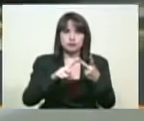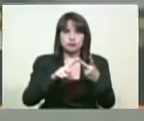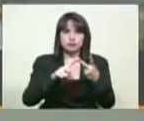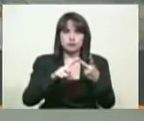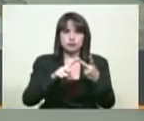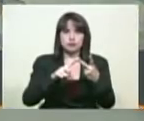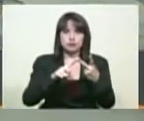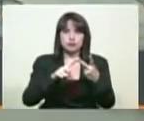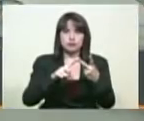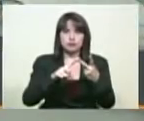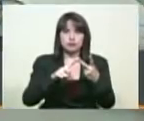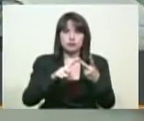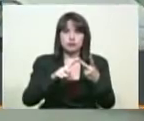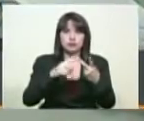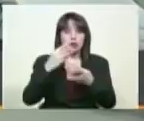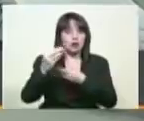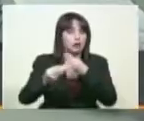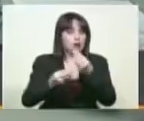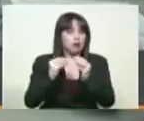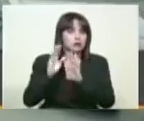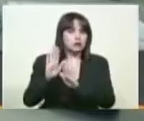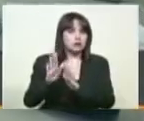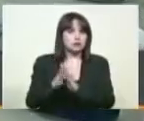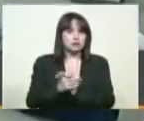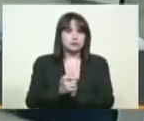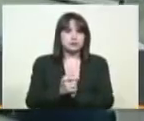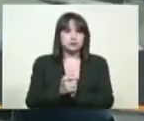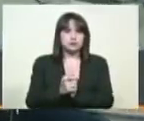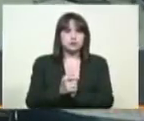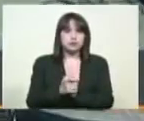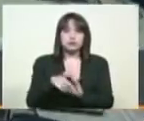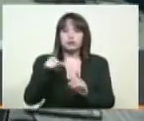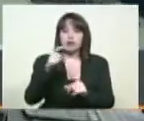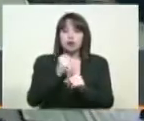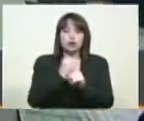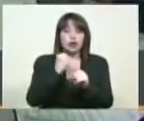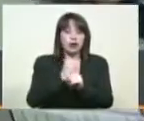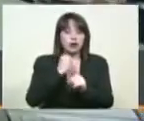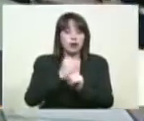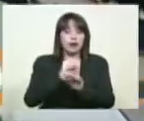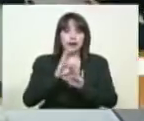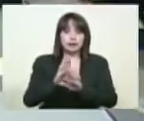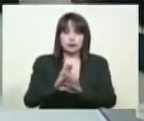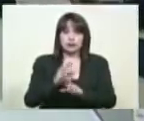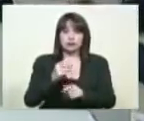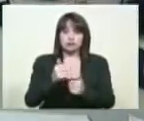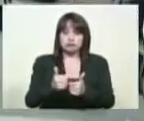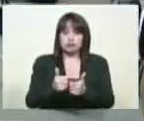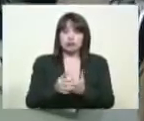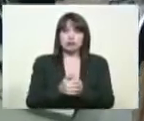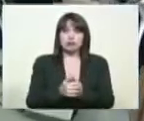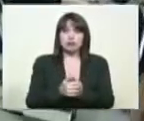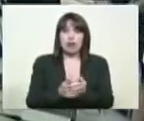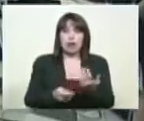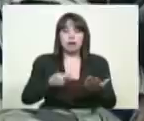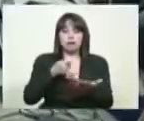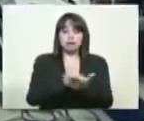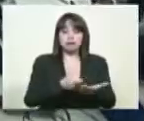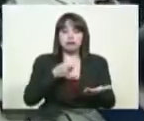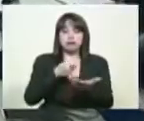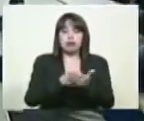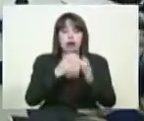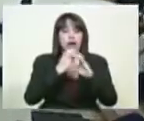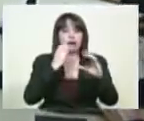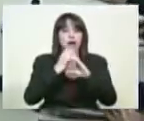ellos no tienen así y lo trabajan así y le metieron billete de transportes